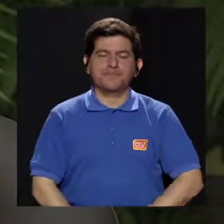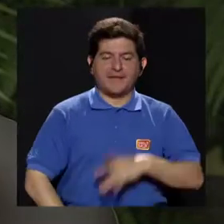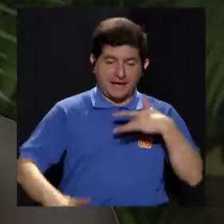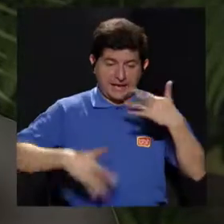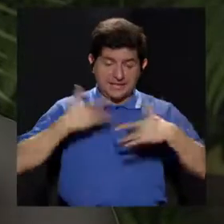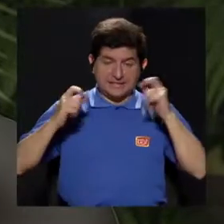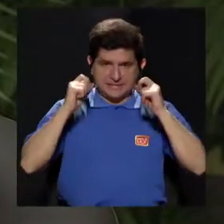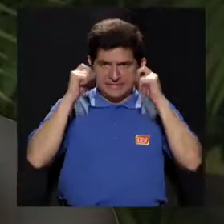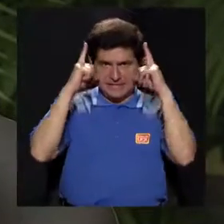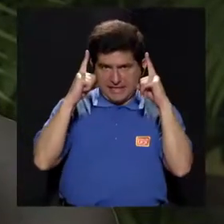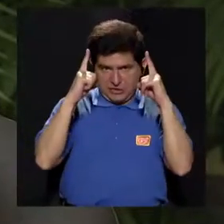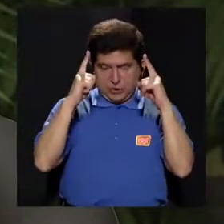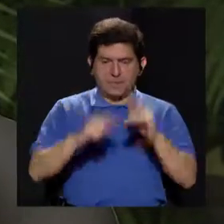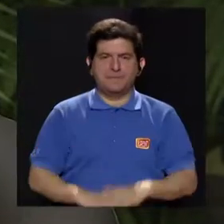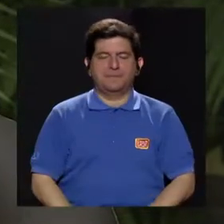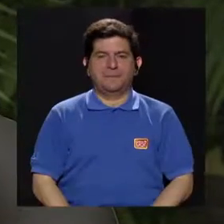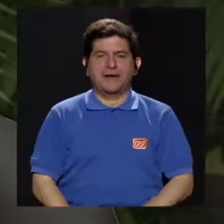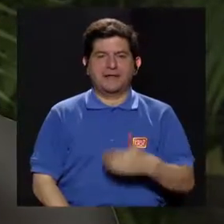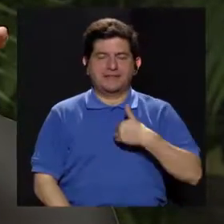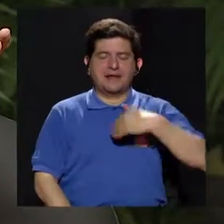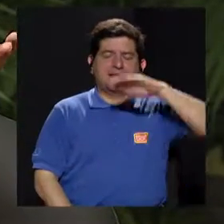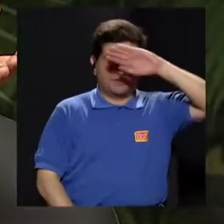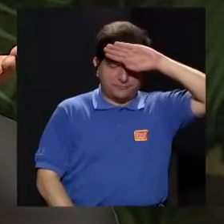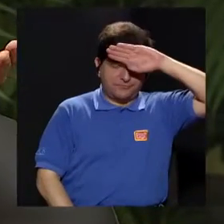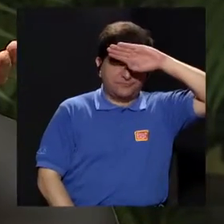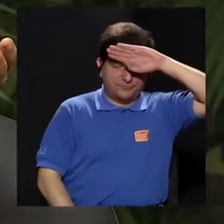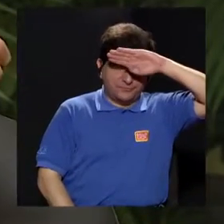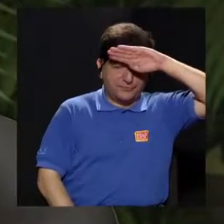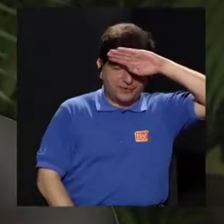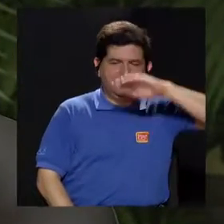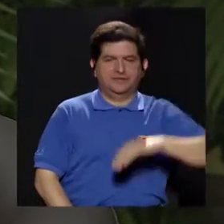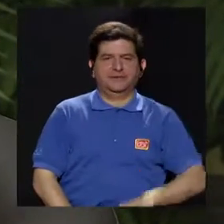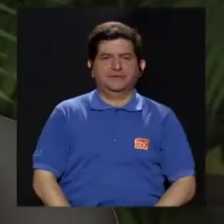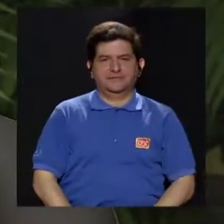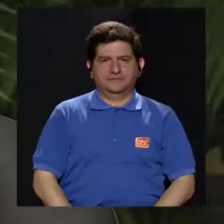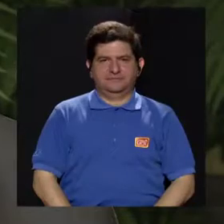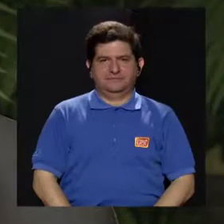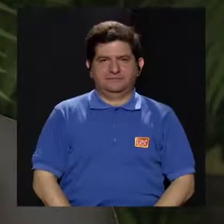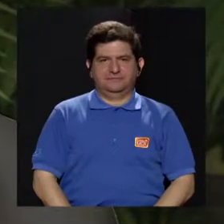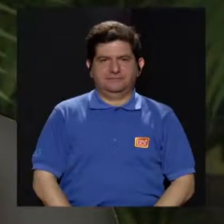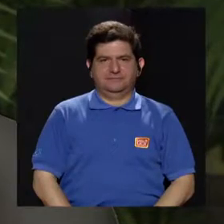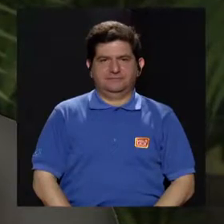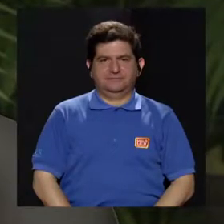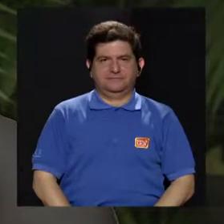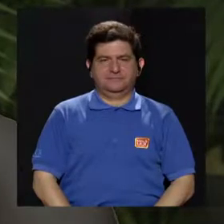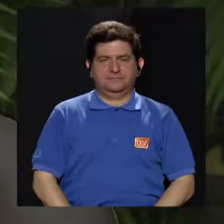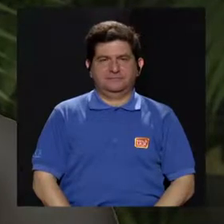entre los síntomas de alarma sería la presencia de fiebre, ¿verdad?